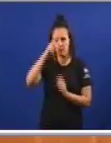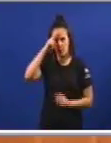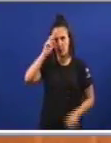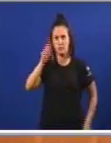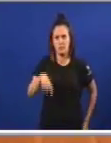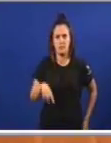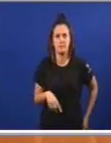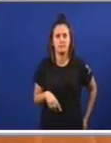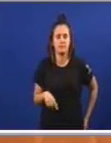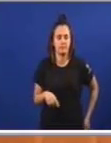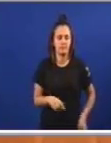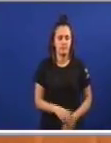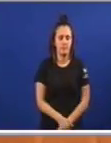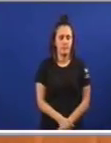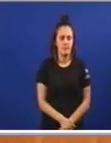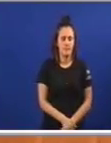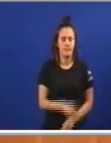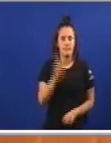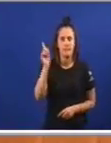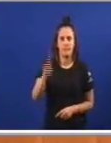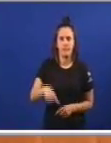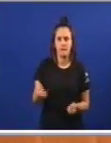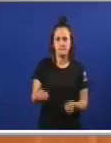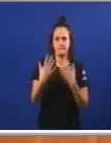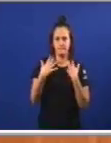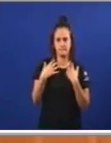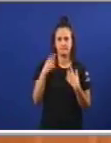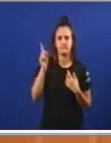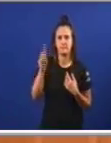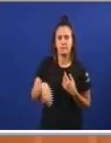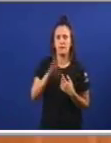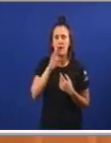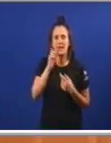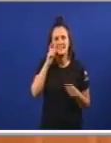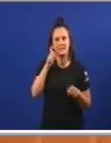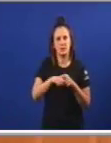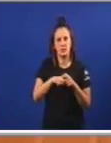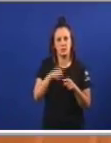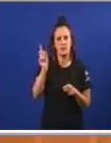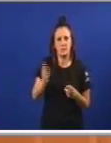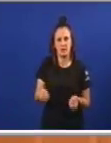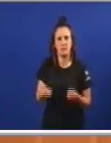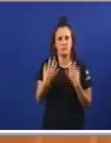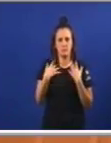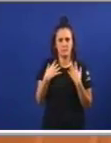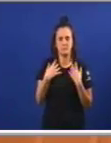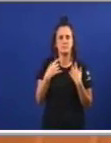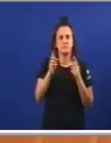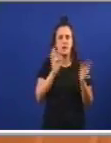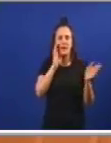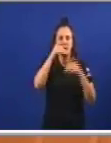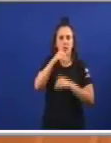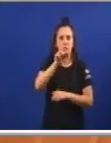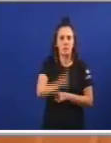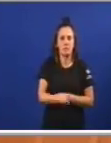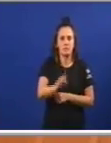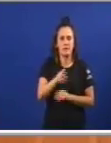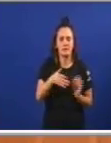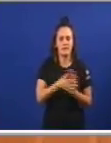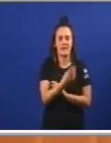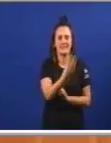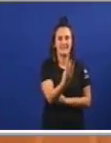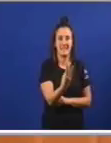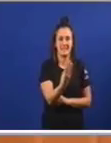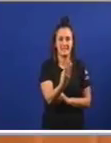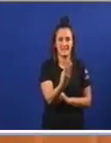preocupante. Tamén nos trasladan precisamente eses psicólogos, esas psicólogas, que en atención primaria de cada 3 consultas